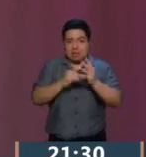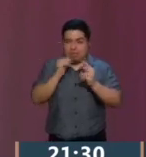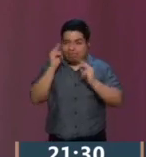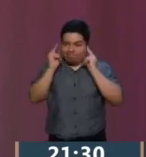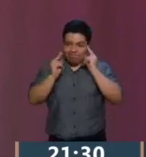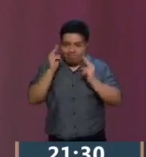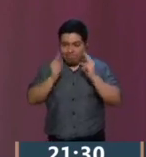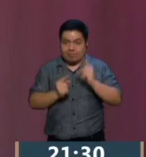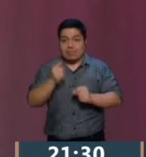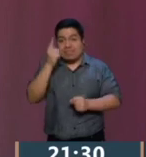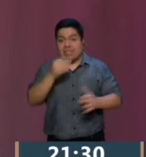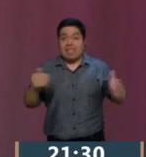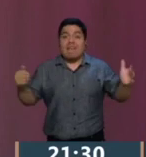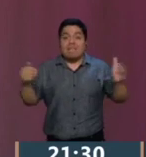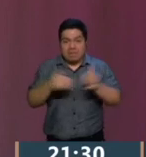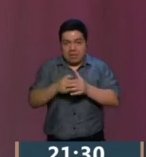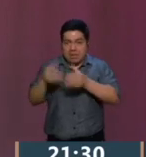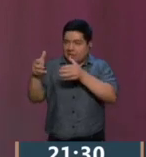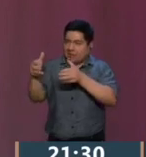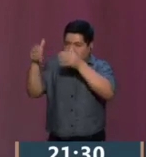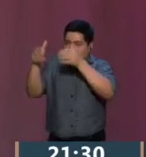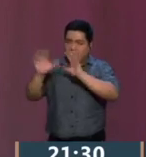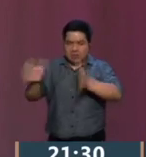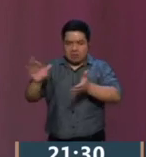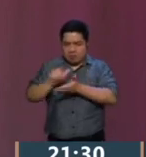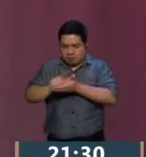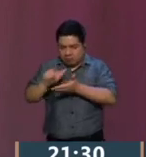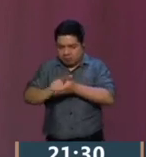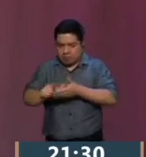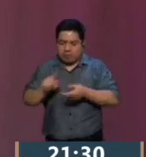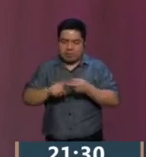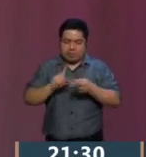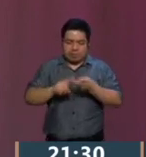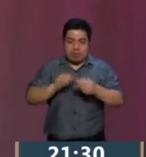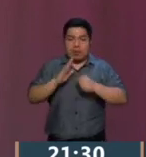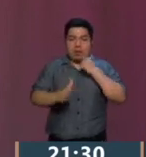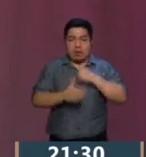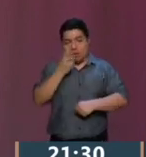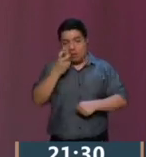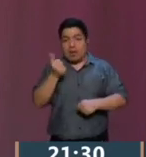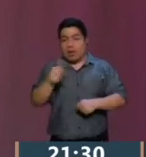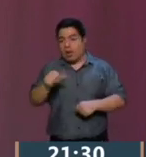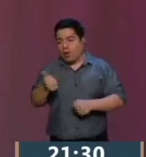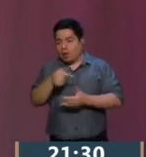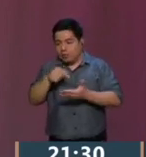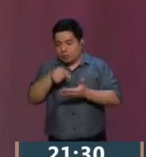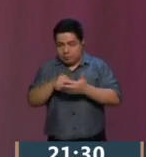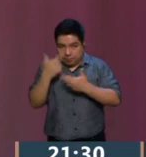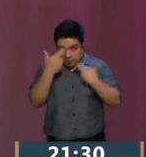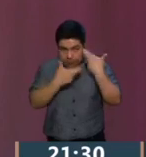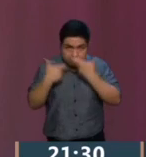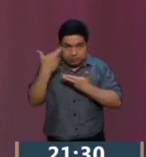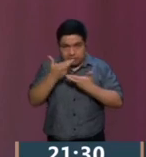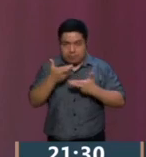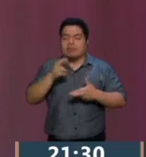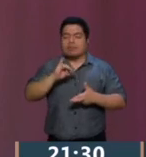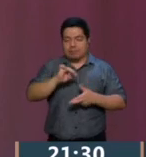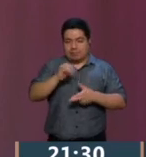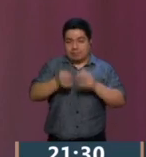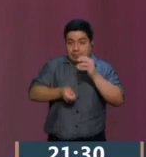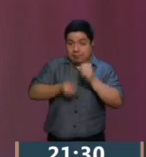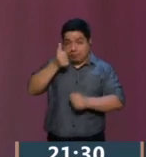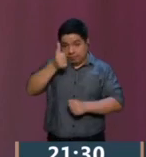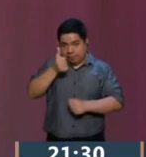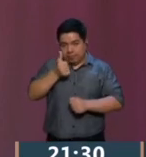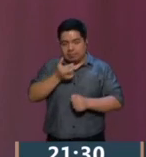de 1,000 cisternas que fueron ya lavadas, por eso hay 11 puntos de monitoreo. Efectivamente, la primera ocasión, el